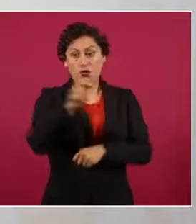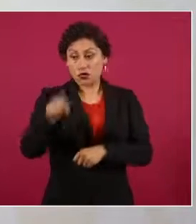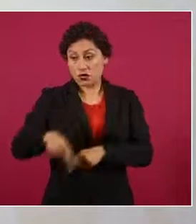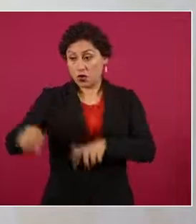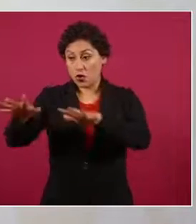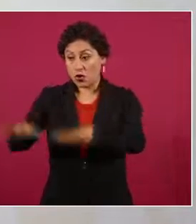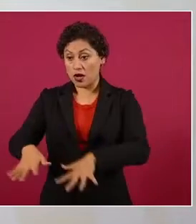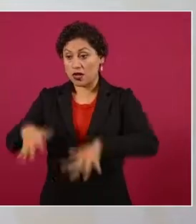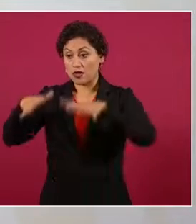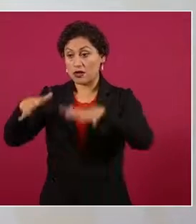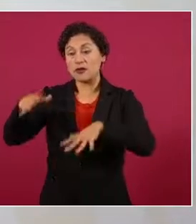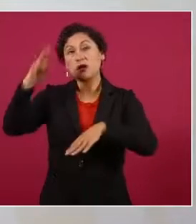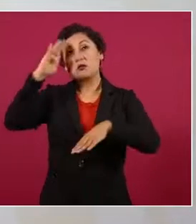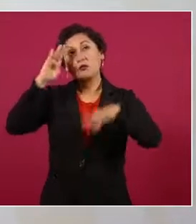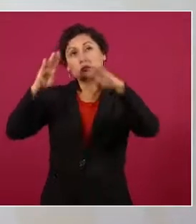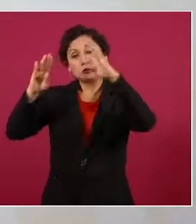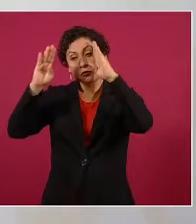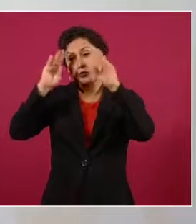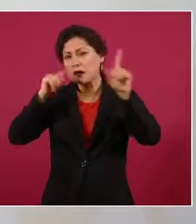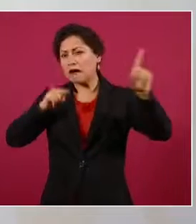servicio.